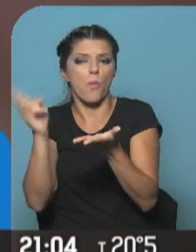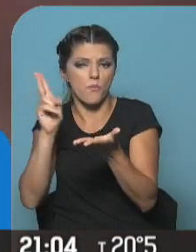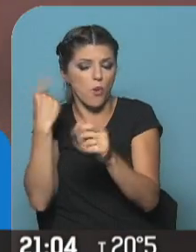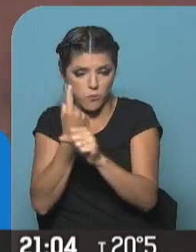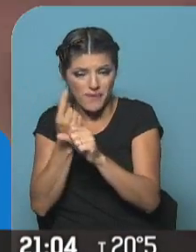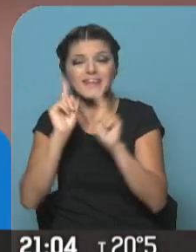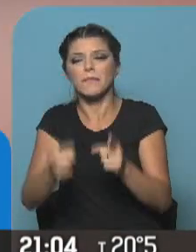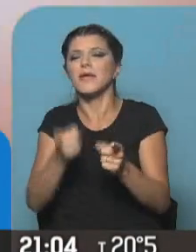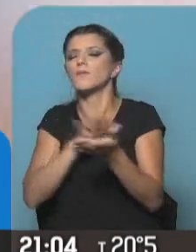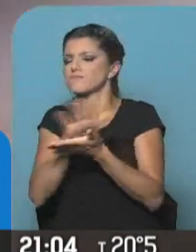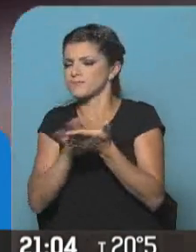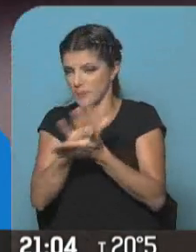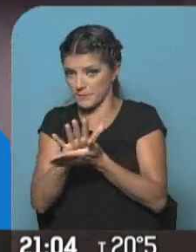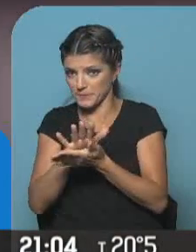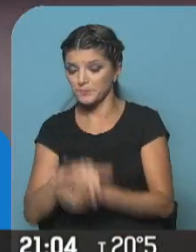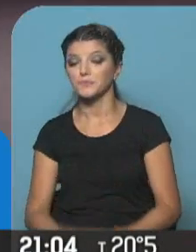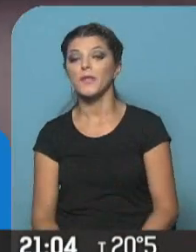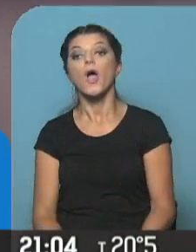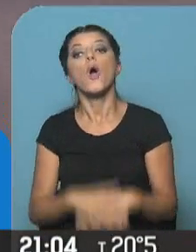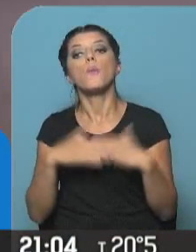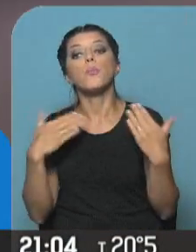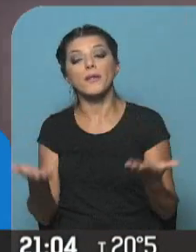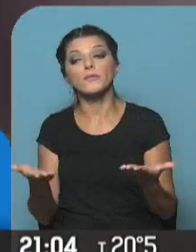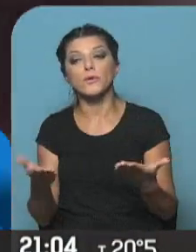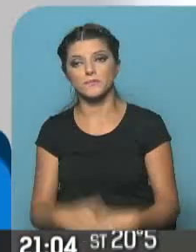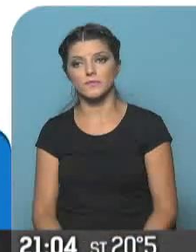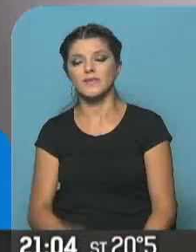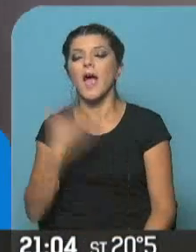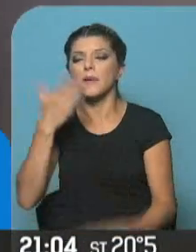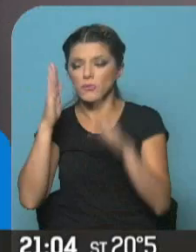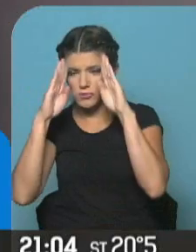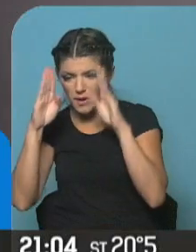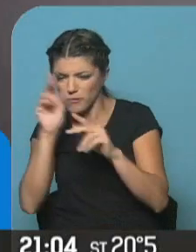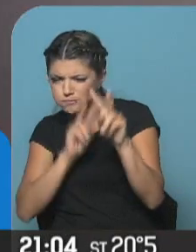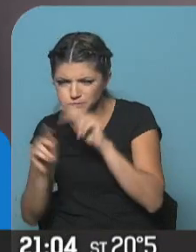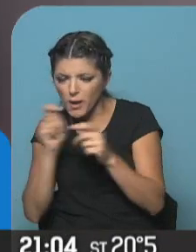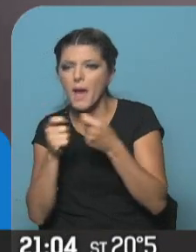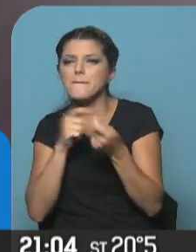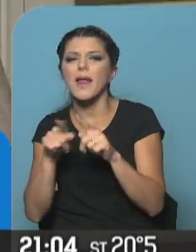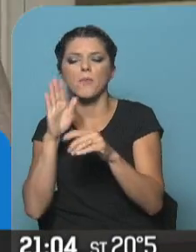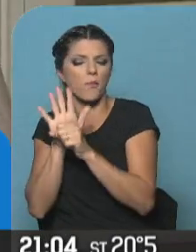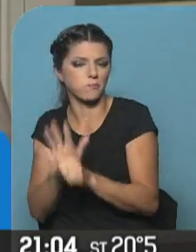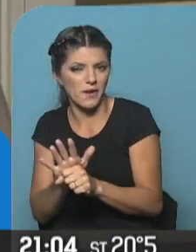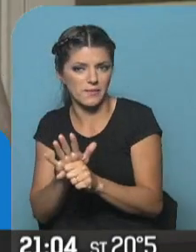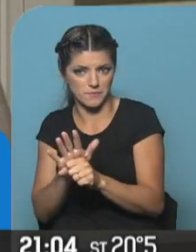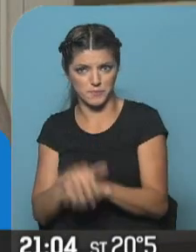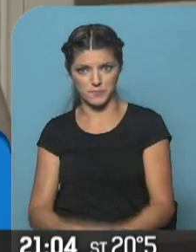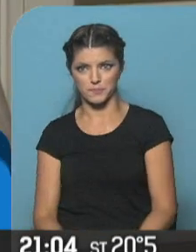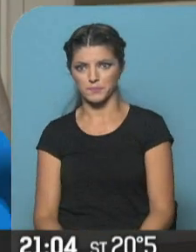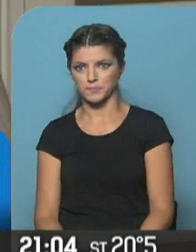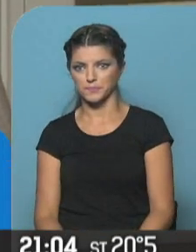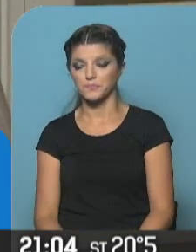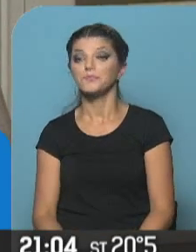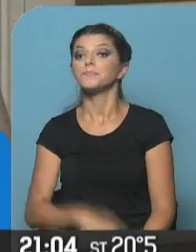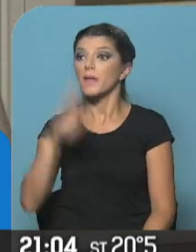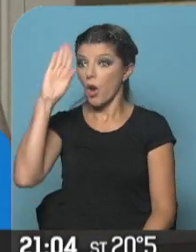La investigación hace referencia en este sentido a una ingeniería orientada a oscurecer el origen de los fondos. El juez no solo ve el